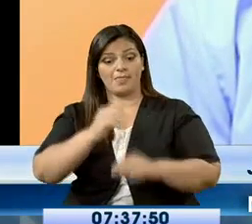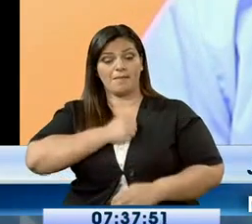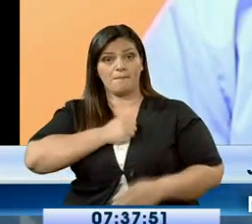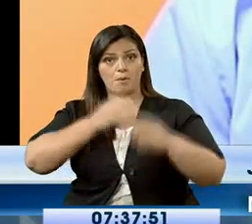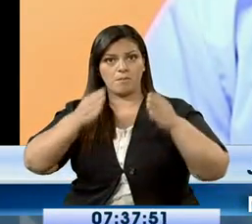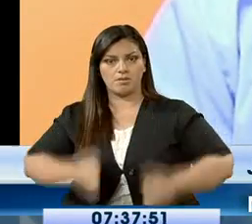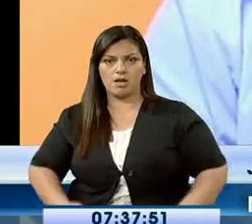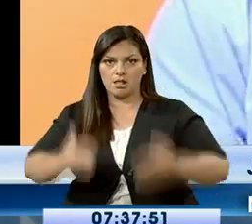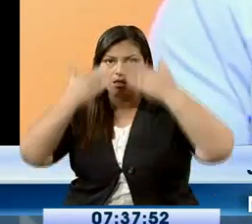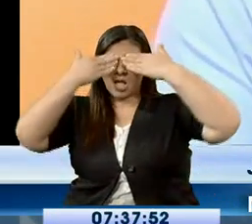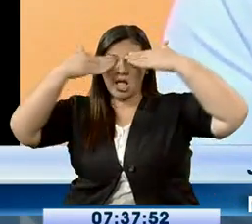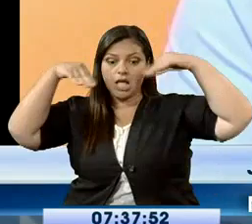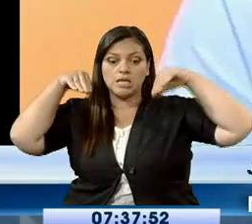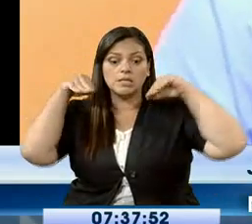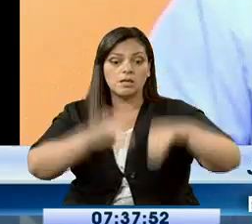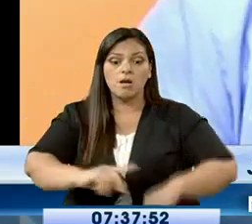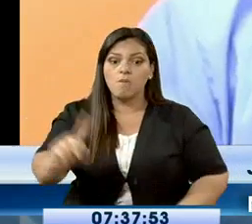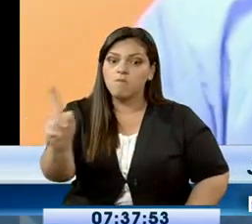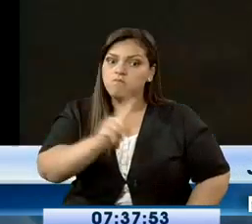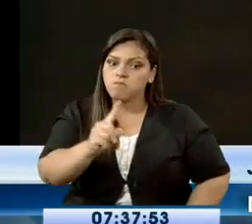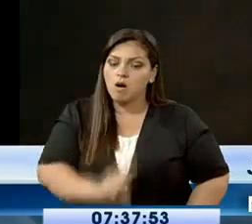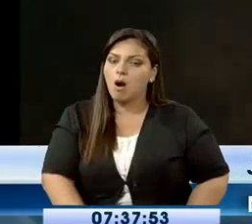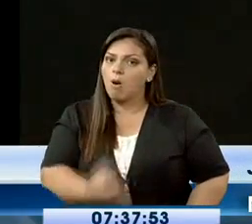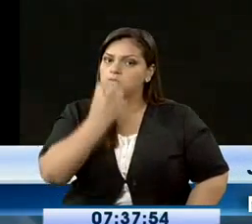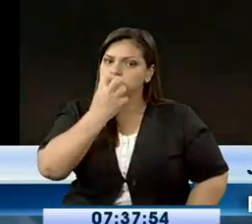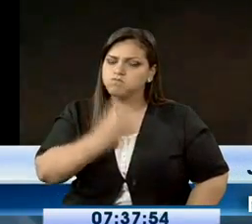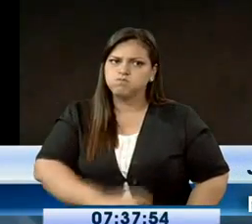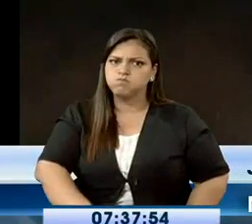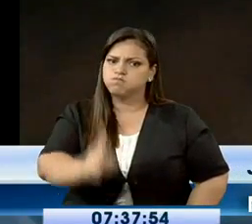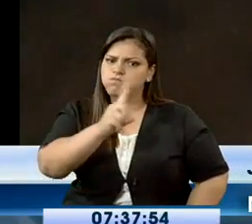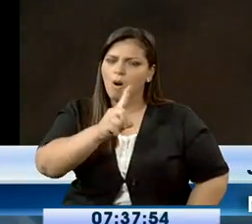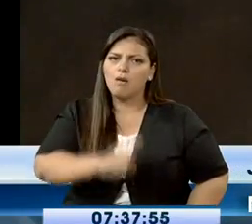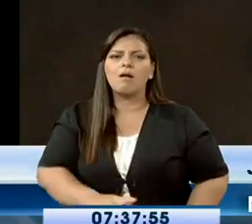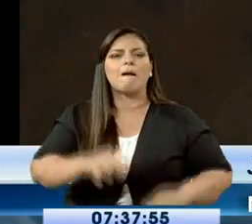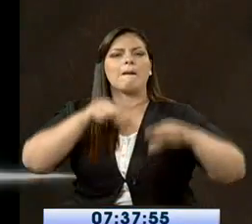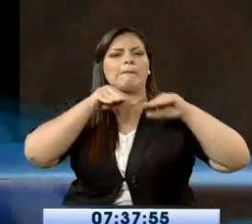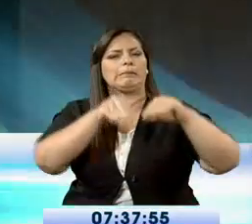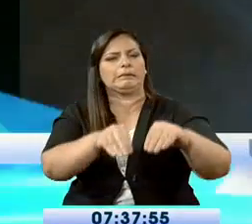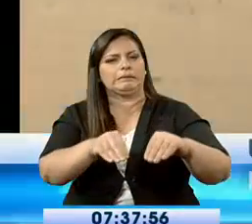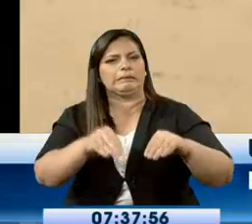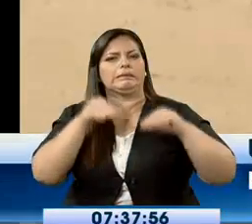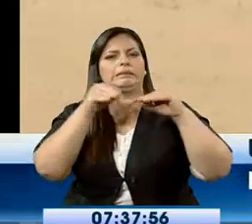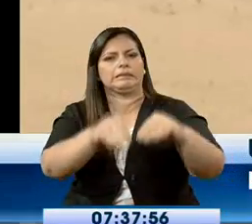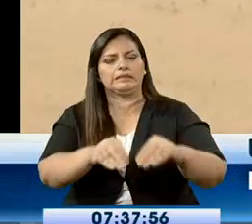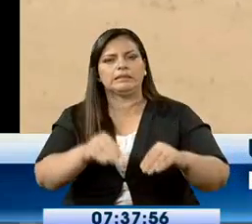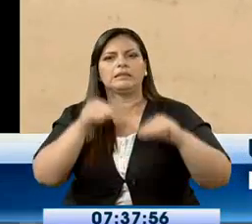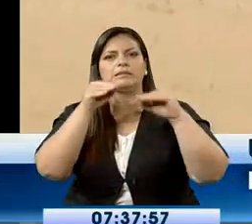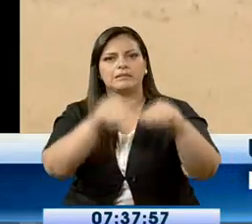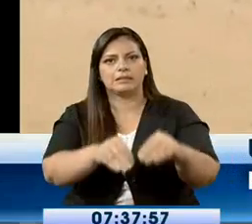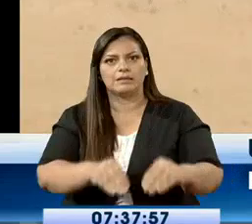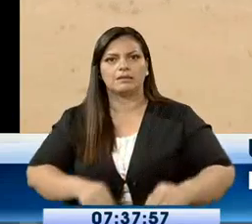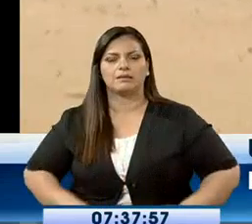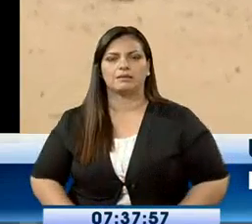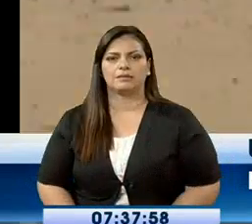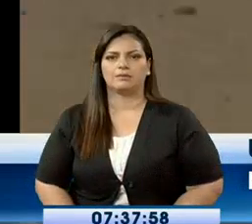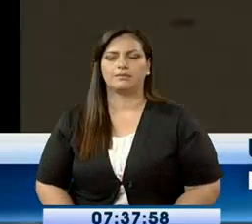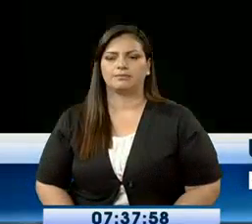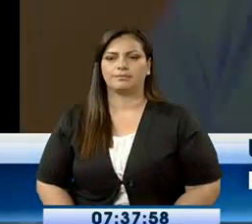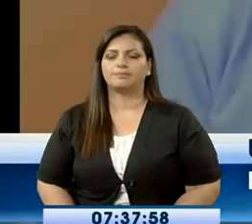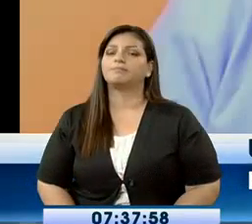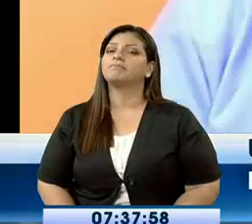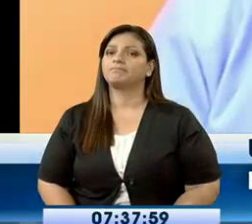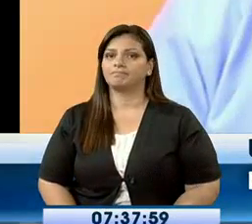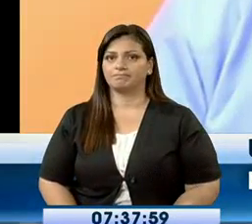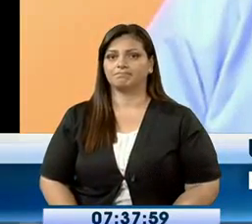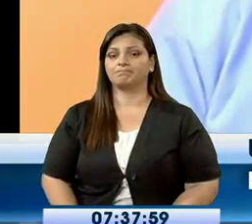induce a que sea más agresivo para una cosa u otra. Y la responsabilidad es totalmente del propietario. El perro es